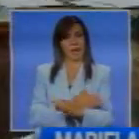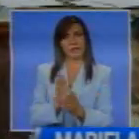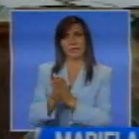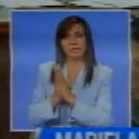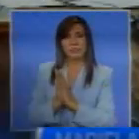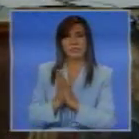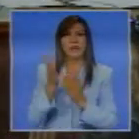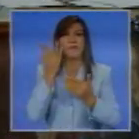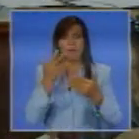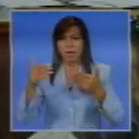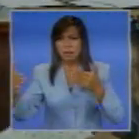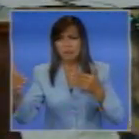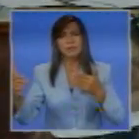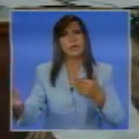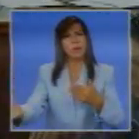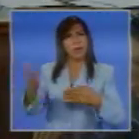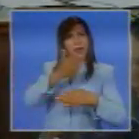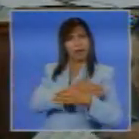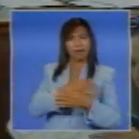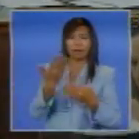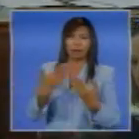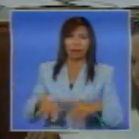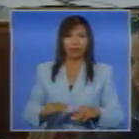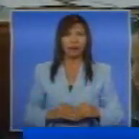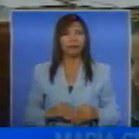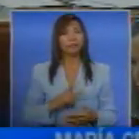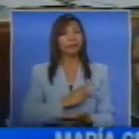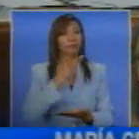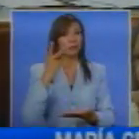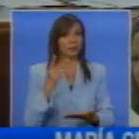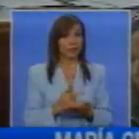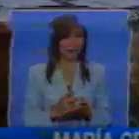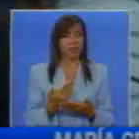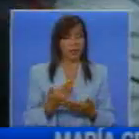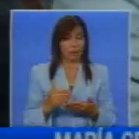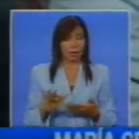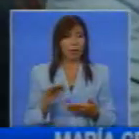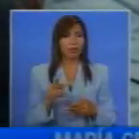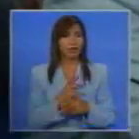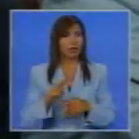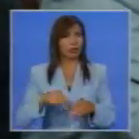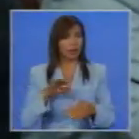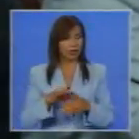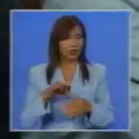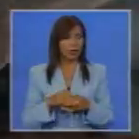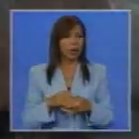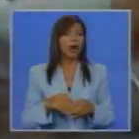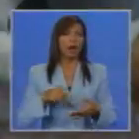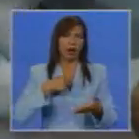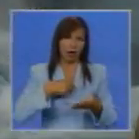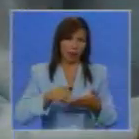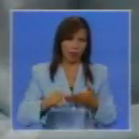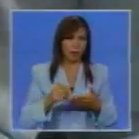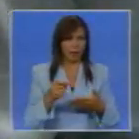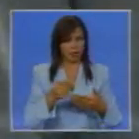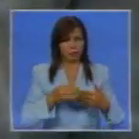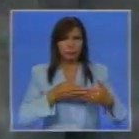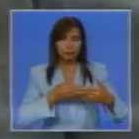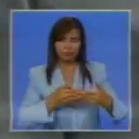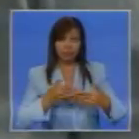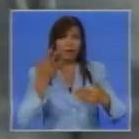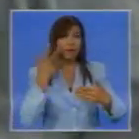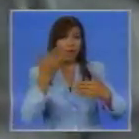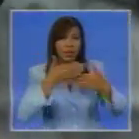CNE. Pichincha es una de las 13 provincias que tiene una prórroga otorgada por el Consejo Nacional Electoral. Sin embargo, según la consejera